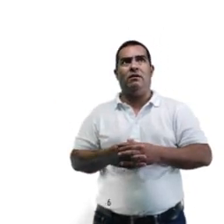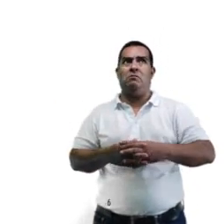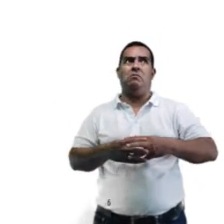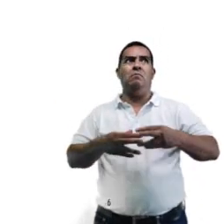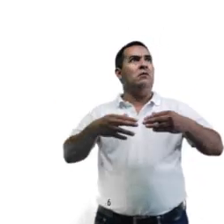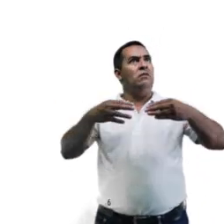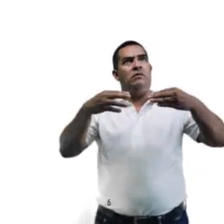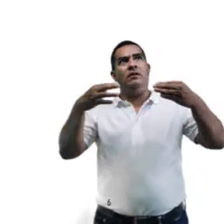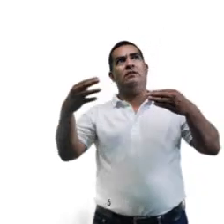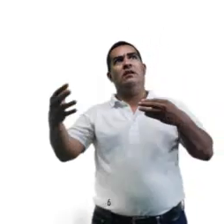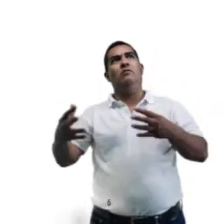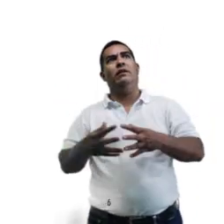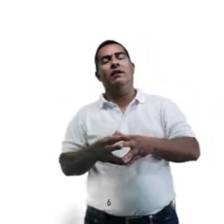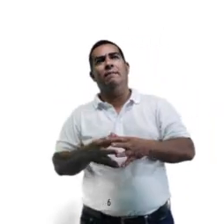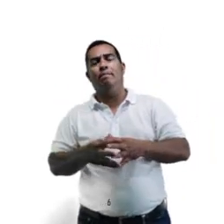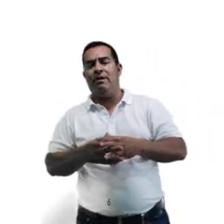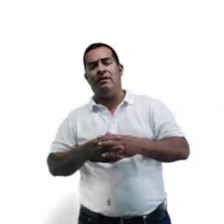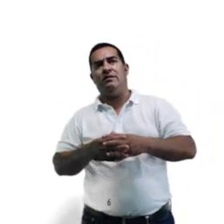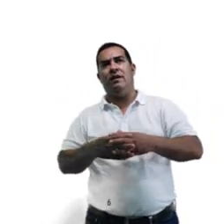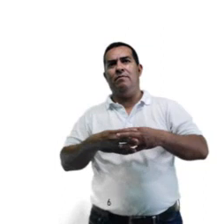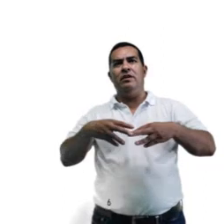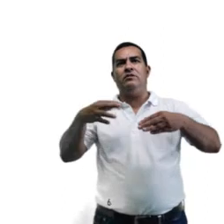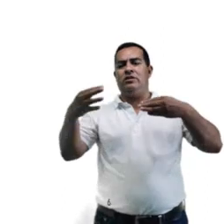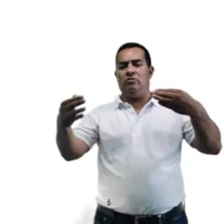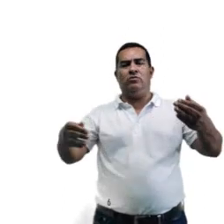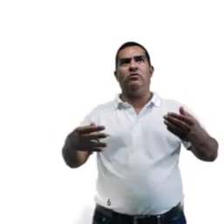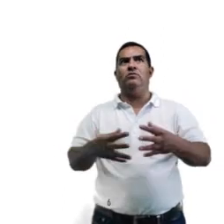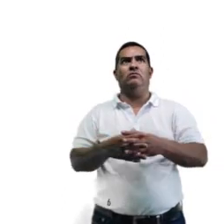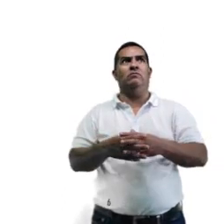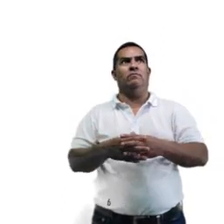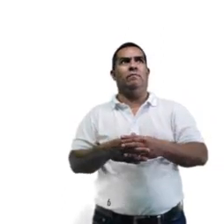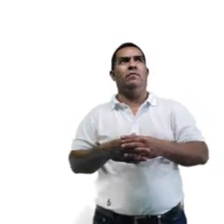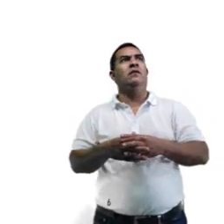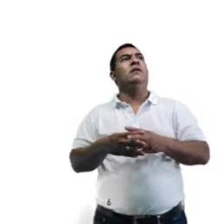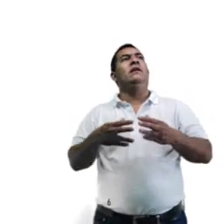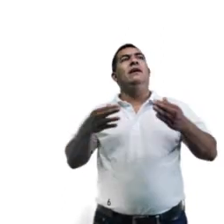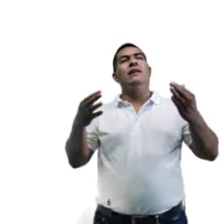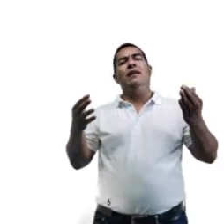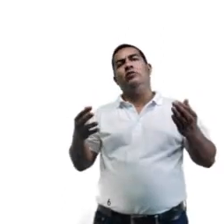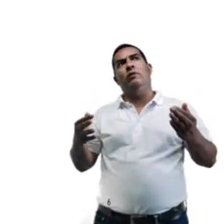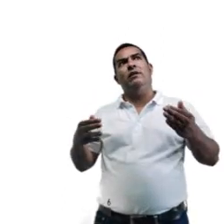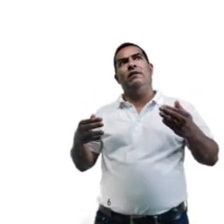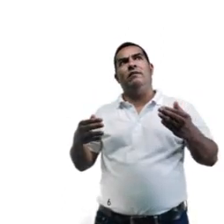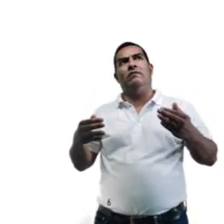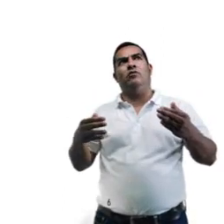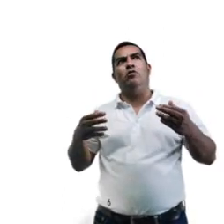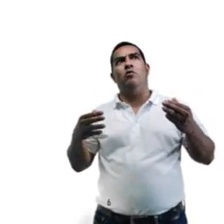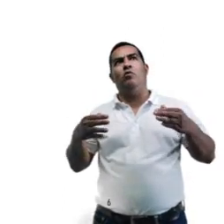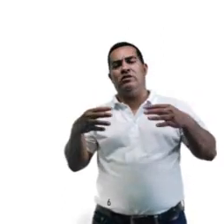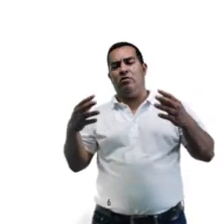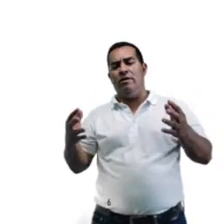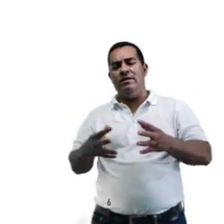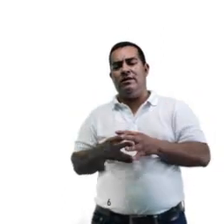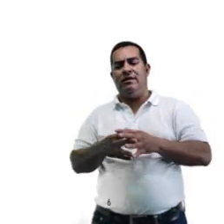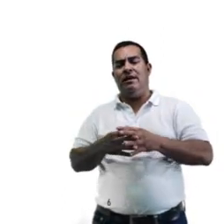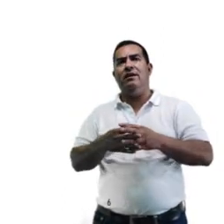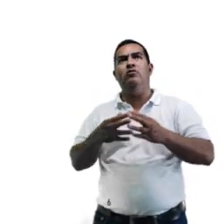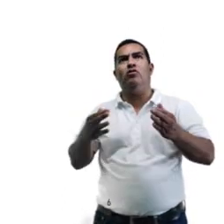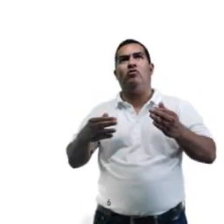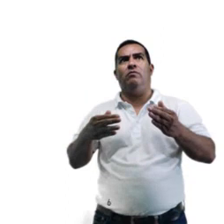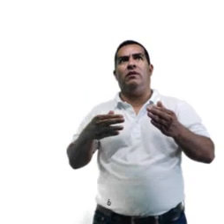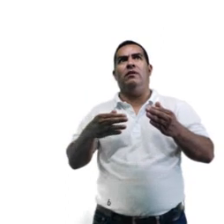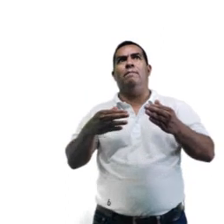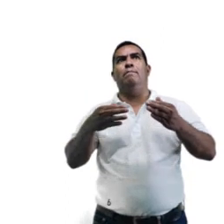y de trabajo, dígase en cualquier empresa, institución. En la actualidad, como consecuencia